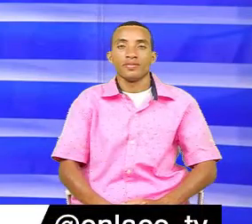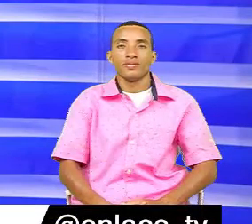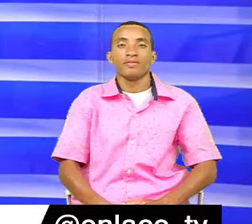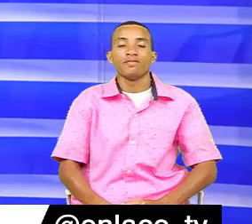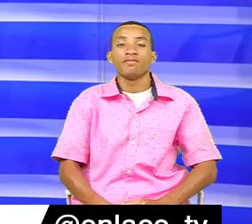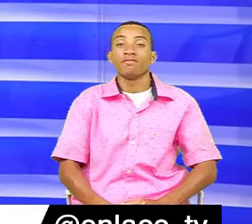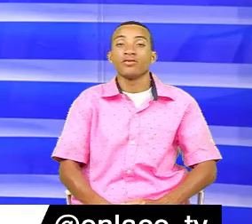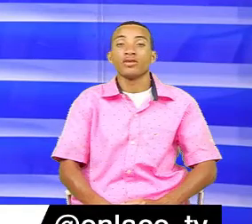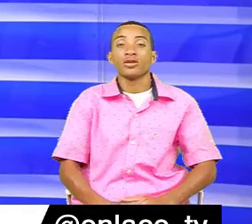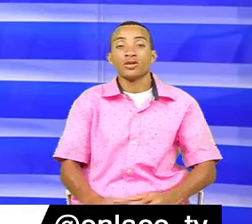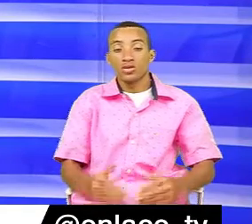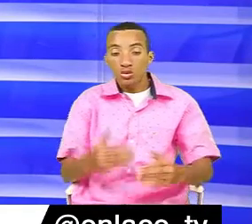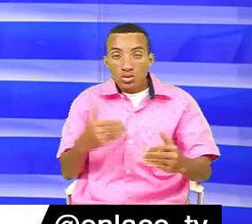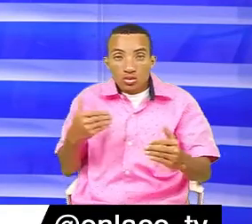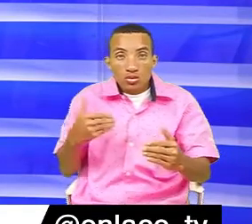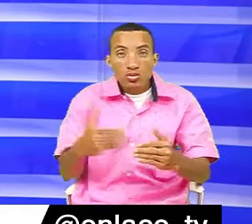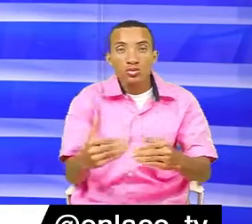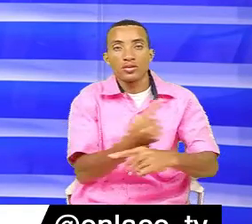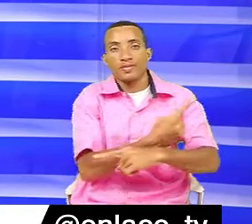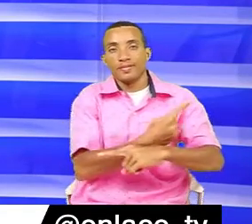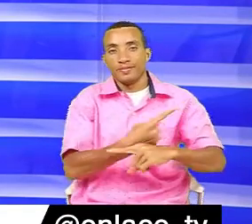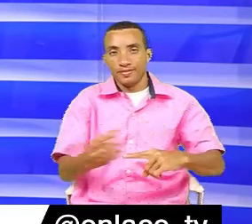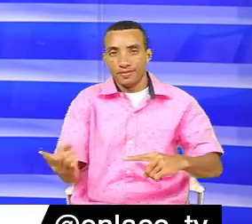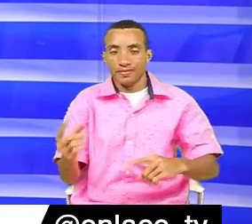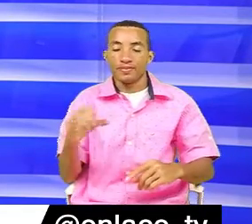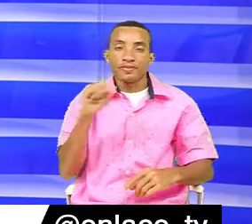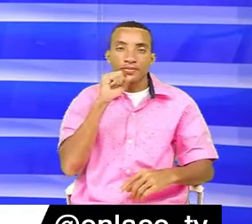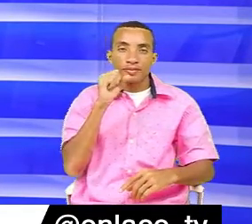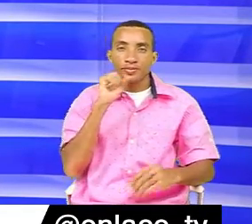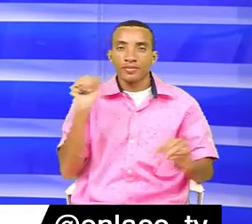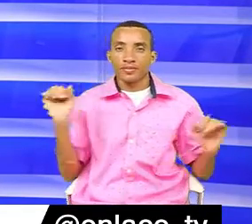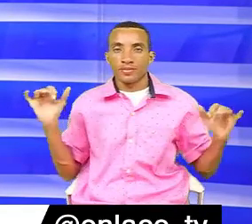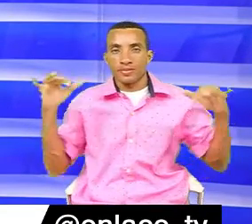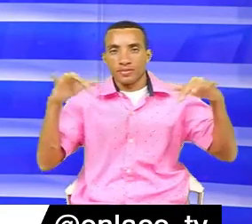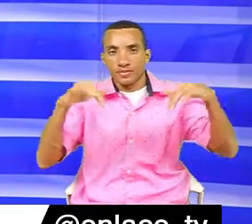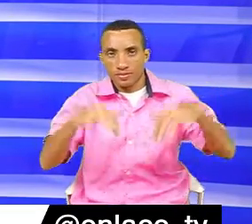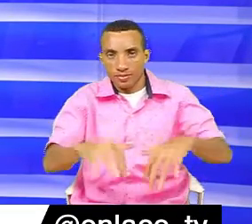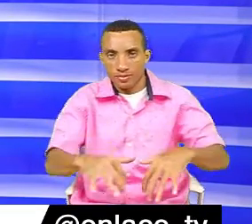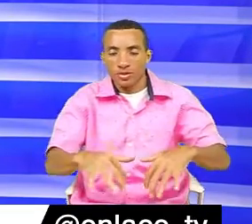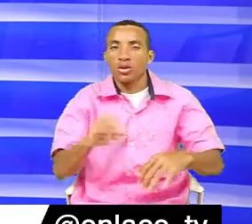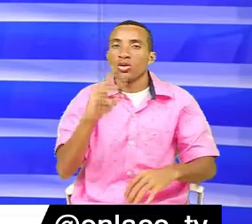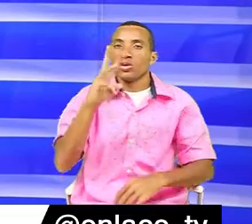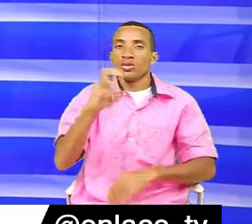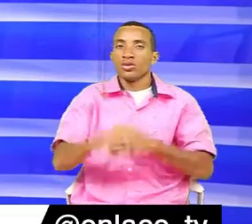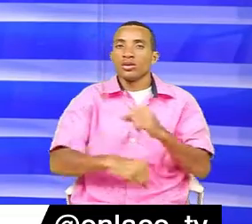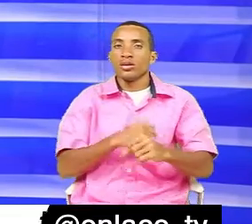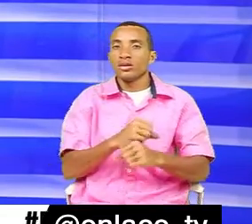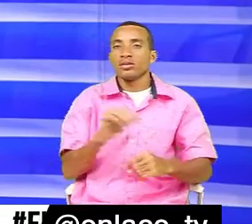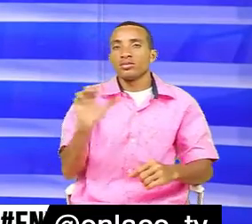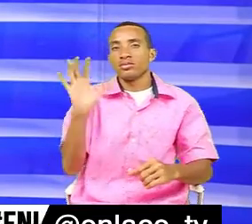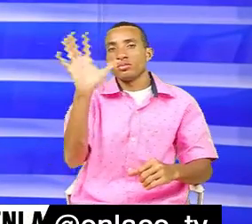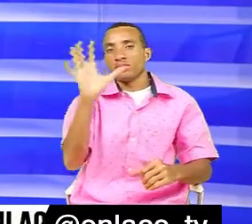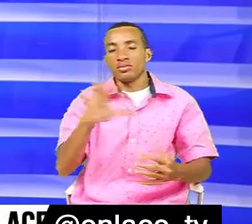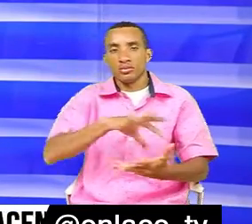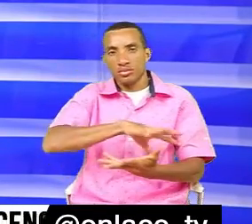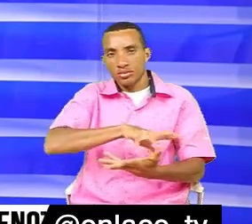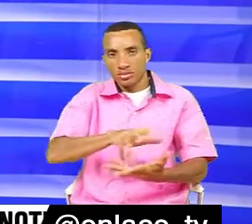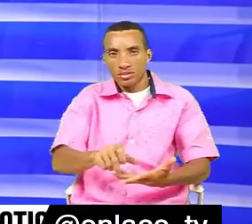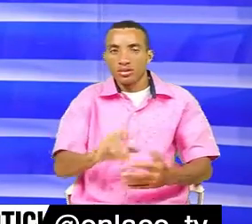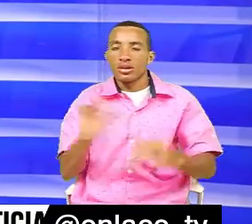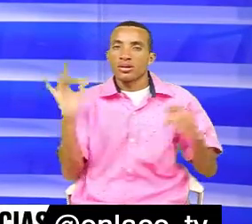La próxima semana Barranca Bermeja será escenario del octavo Festival Internacional de Cine de Santander. Talleres y la presencia de actores